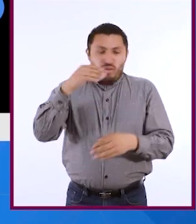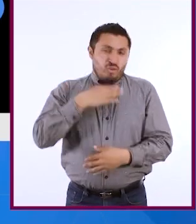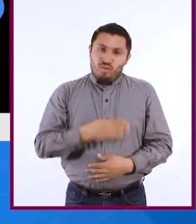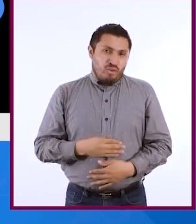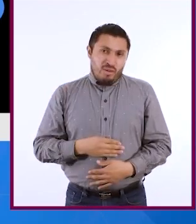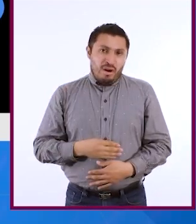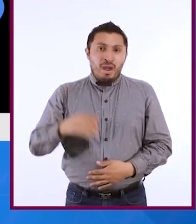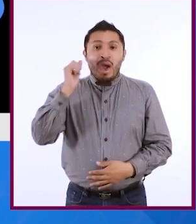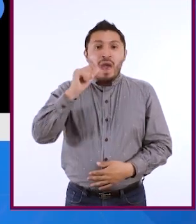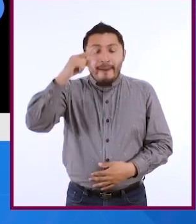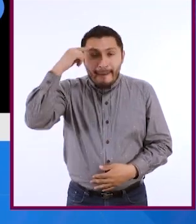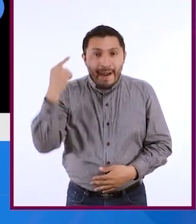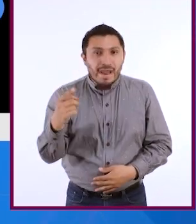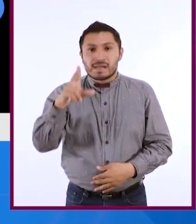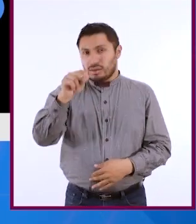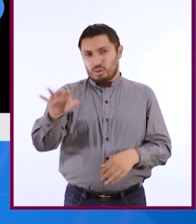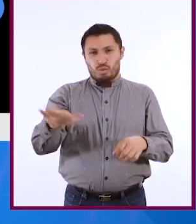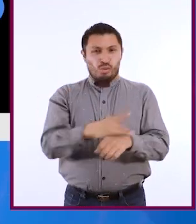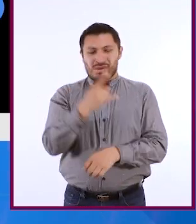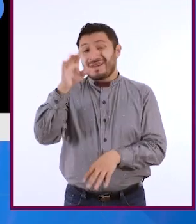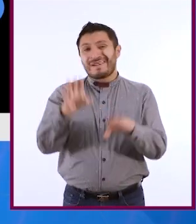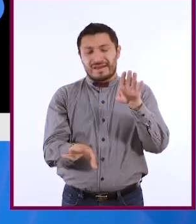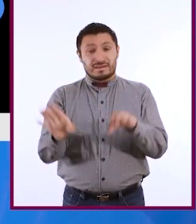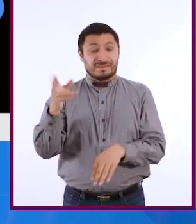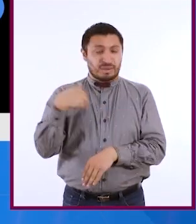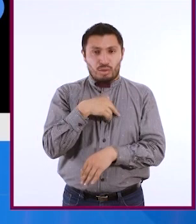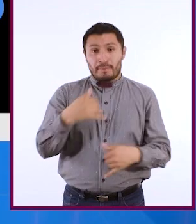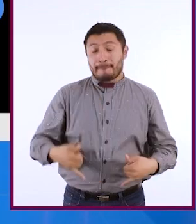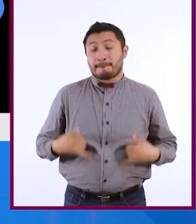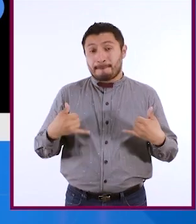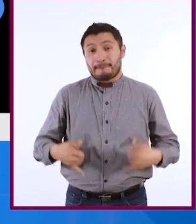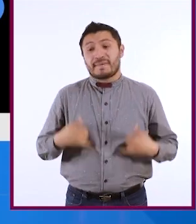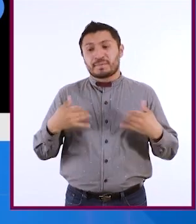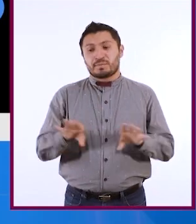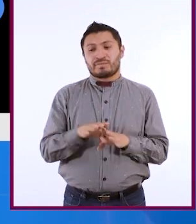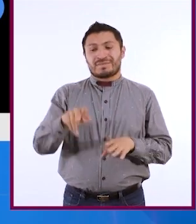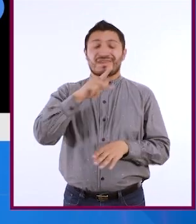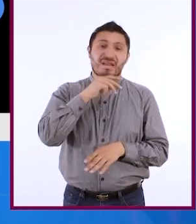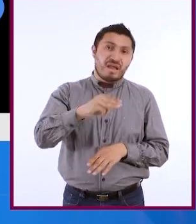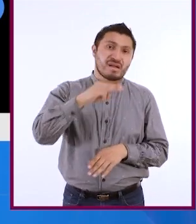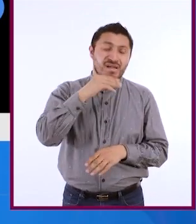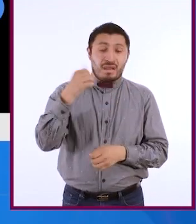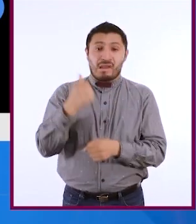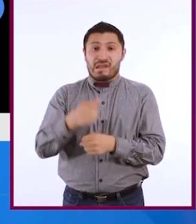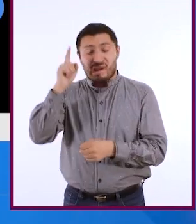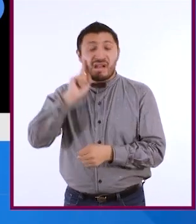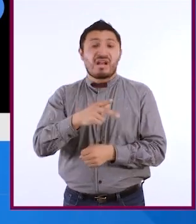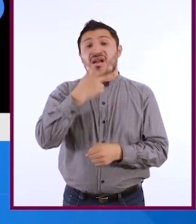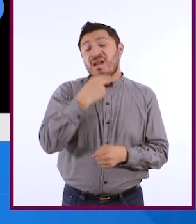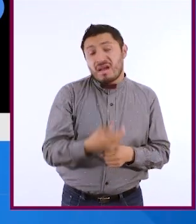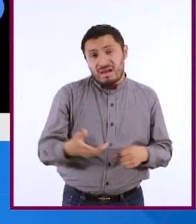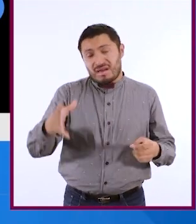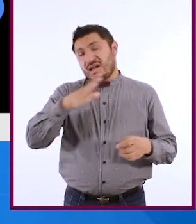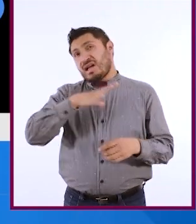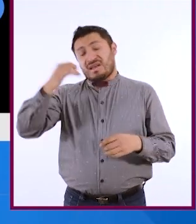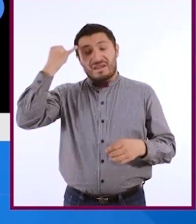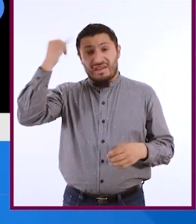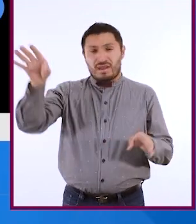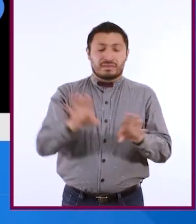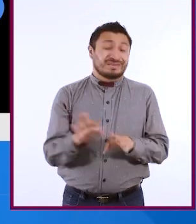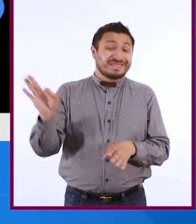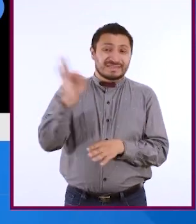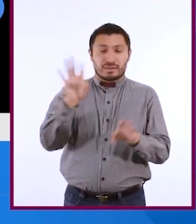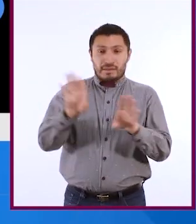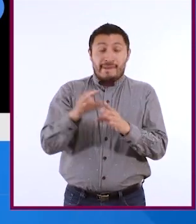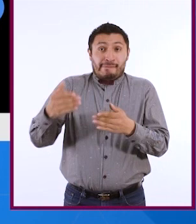¿no? No siempre es fácil porque a veces, pues, si somos jóvenes, sobre todo los papás, las mamás, las abuelas, los abuelos tienen ideas